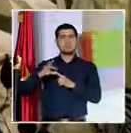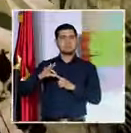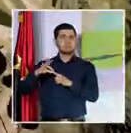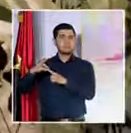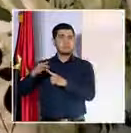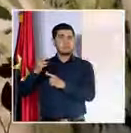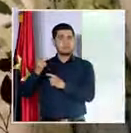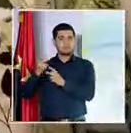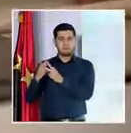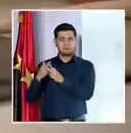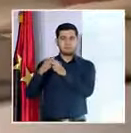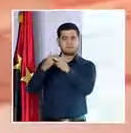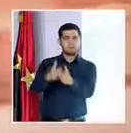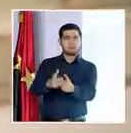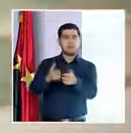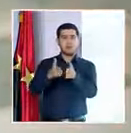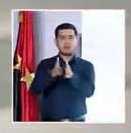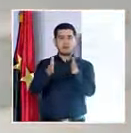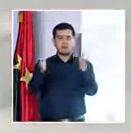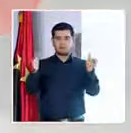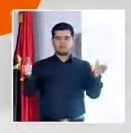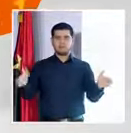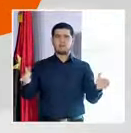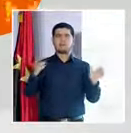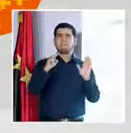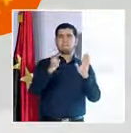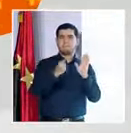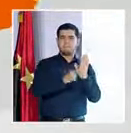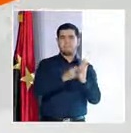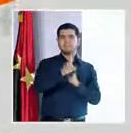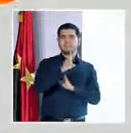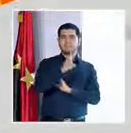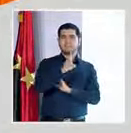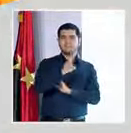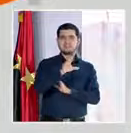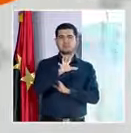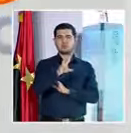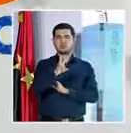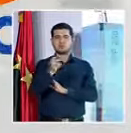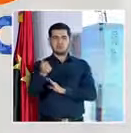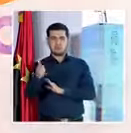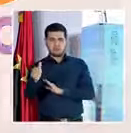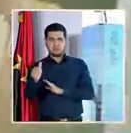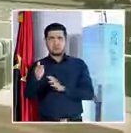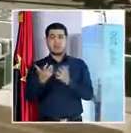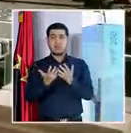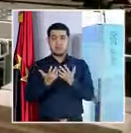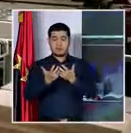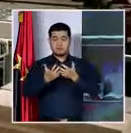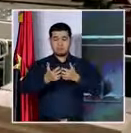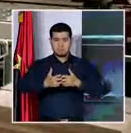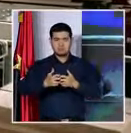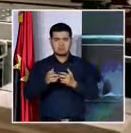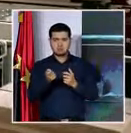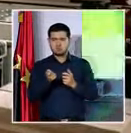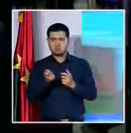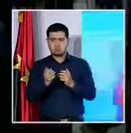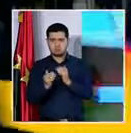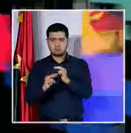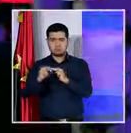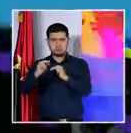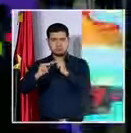líneas especiales de crédito han permitido un alcance poblacional de 1.610 emprendimientos en etapas de